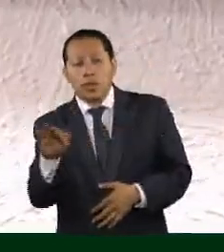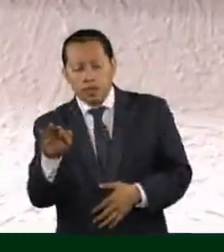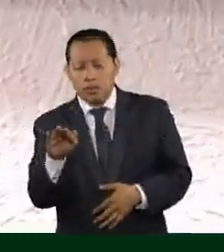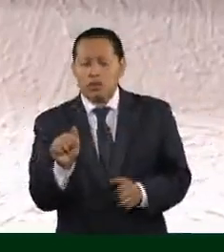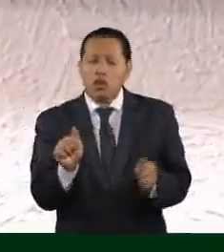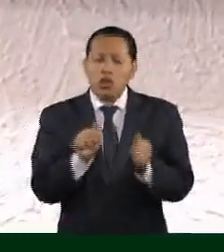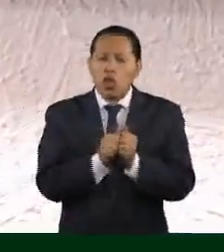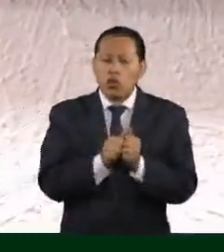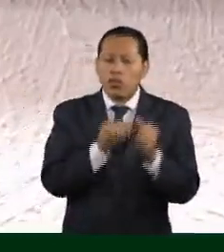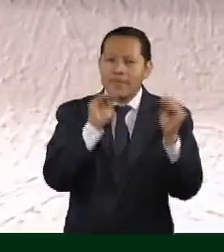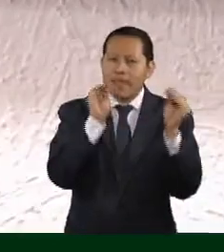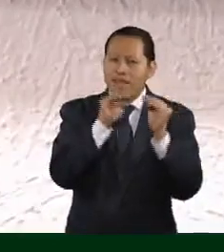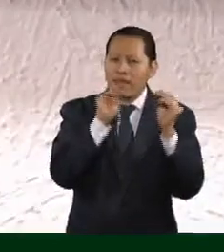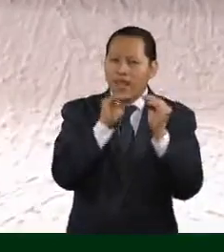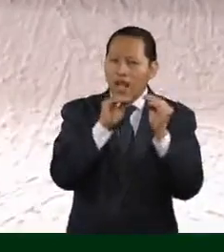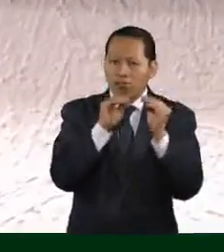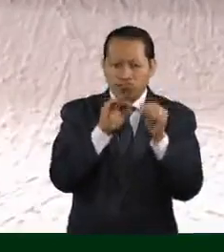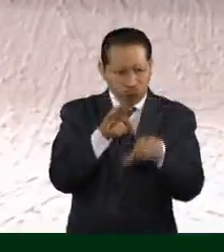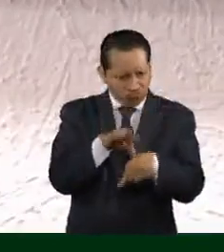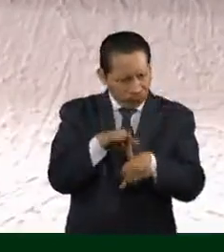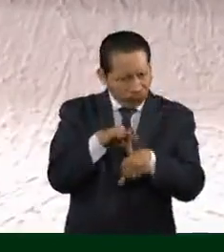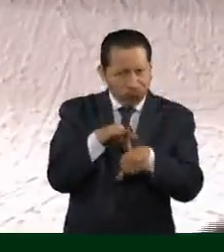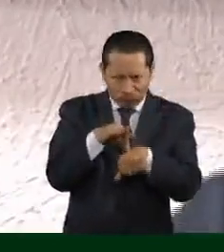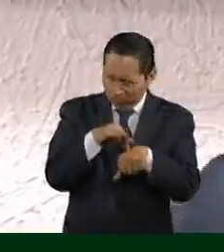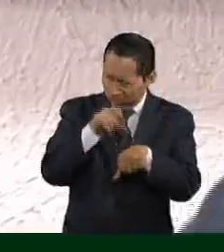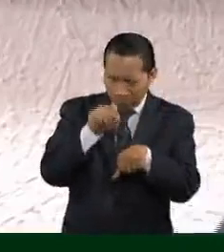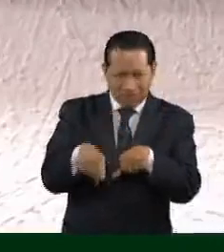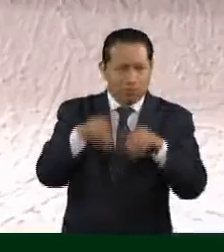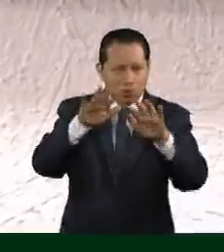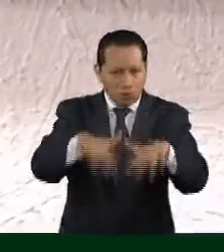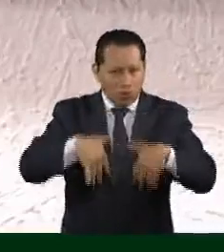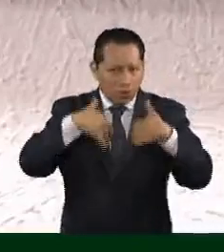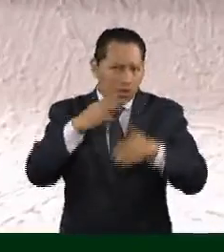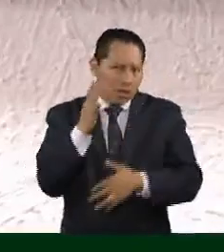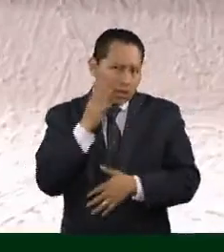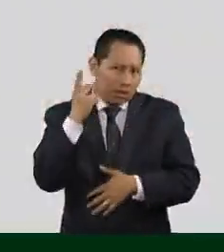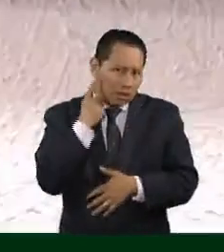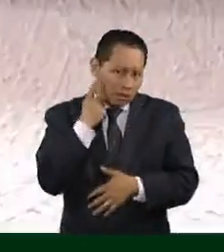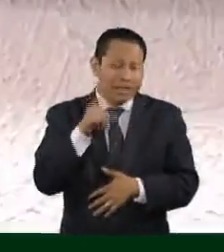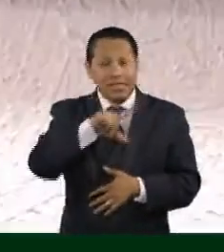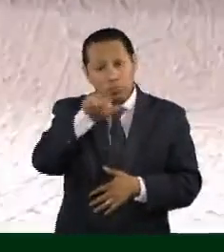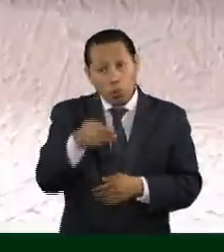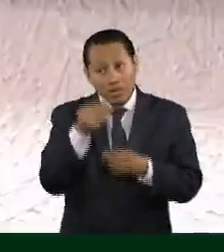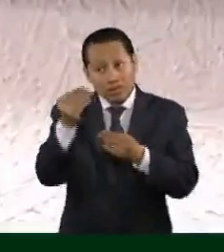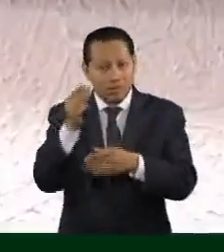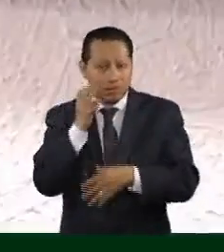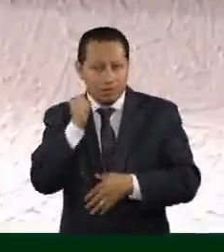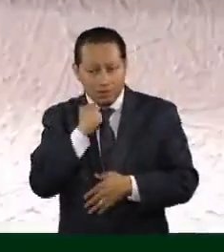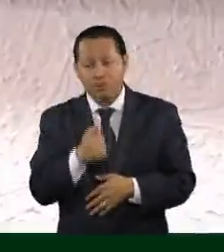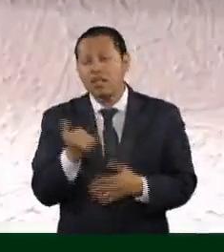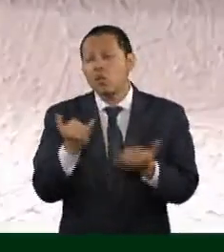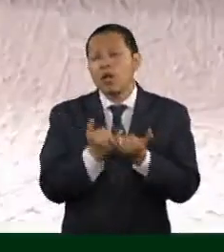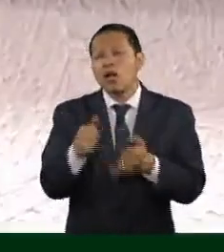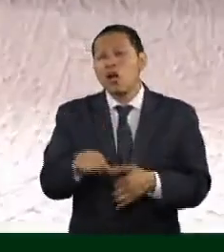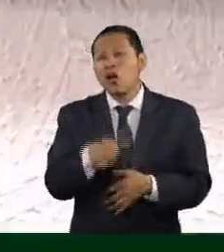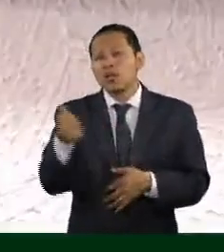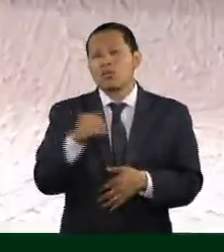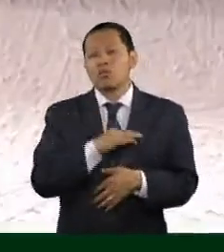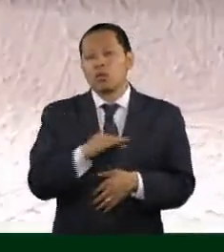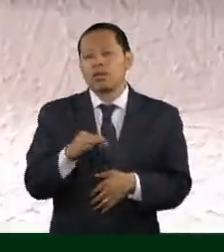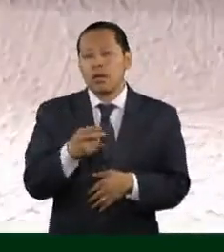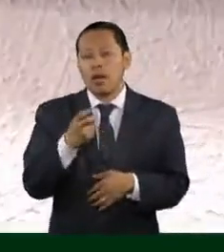con un debate en vivo en la Cámara de Diputados, en el Senado enseguida. Y otras más que no estén en